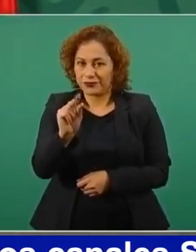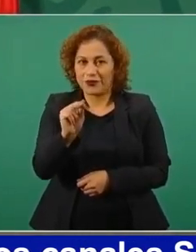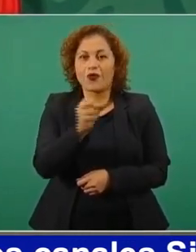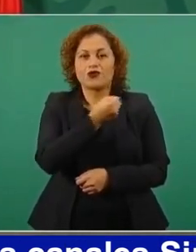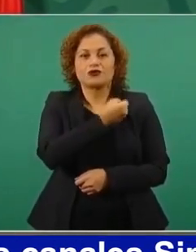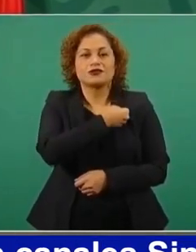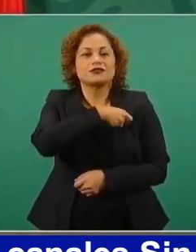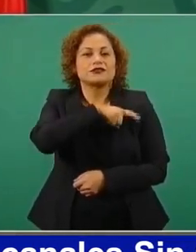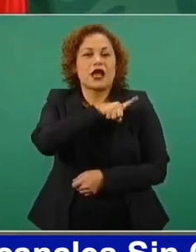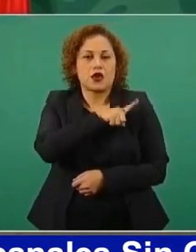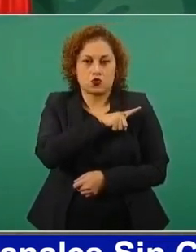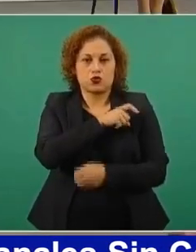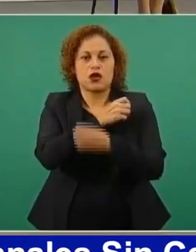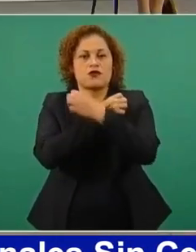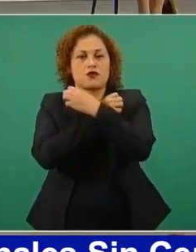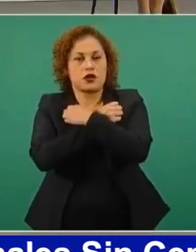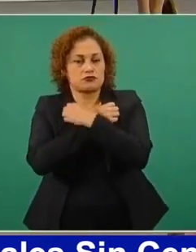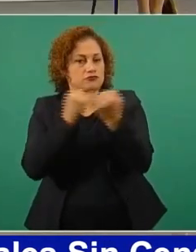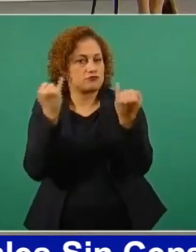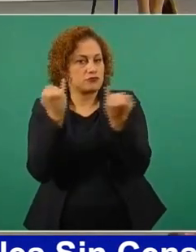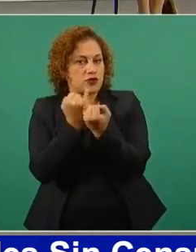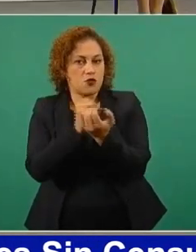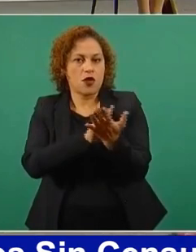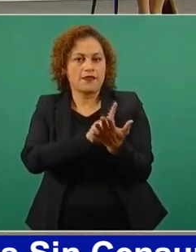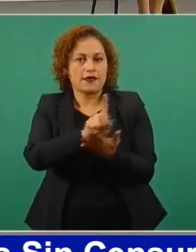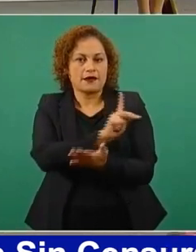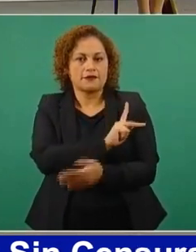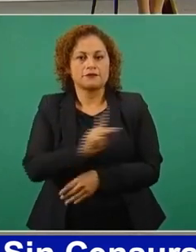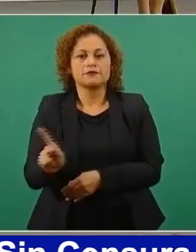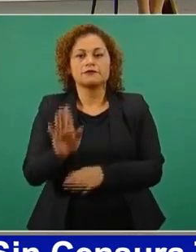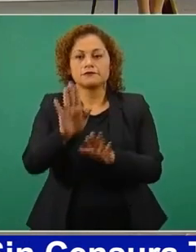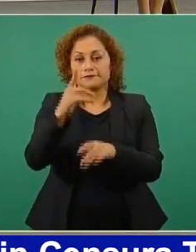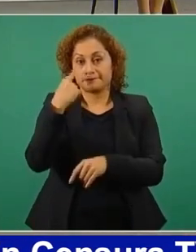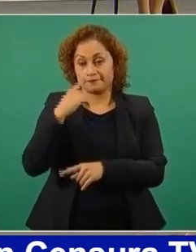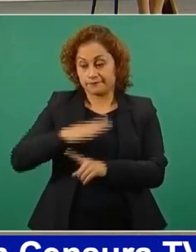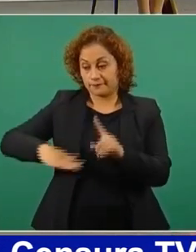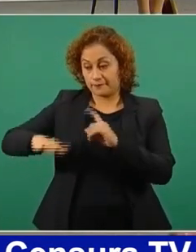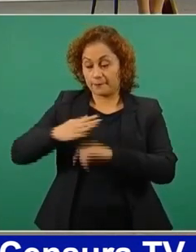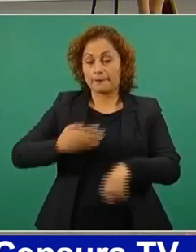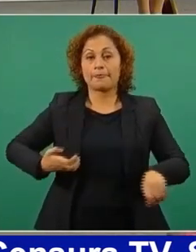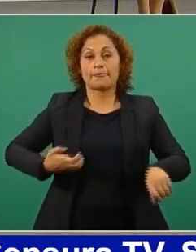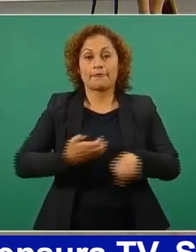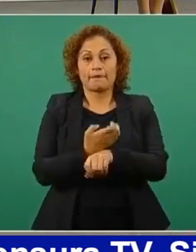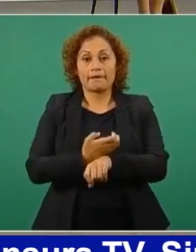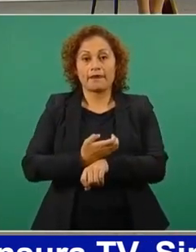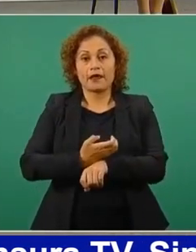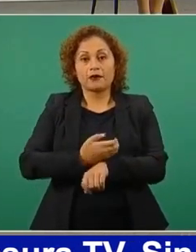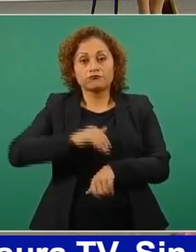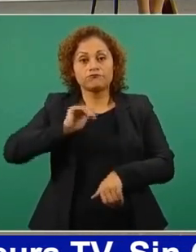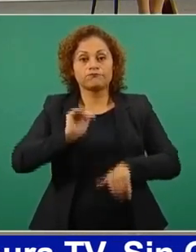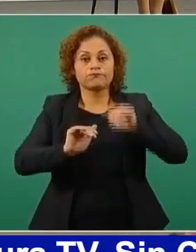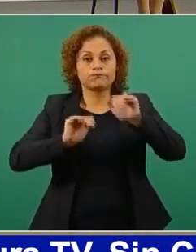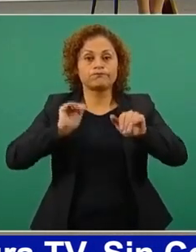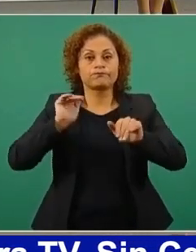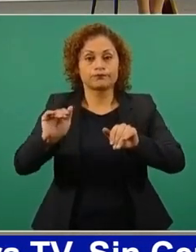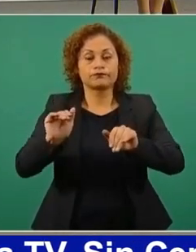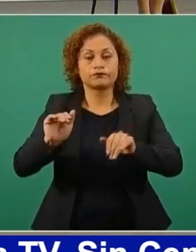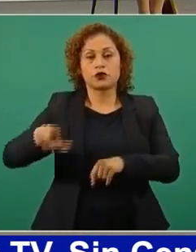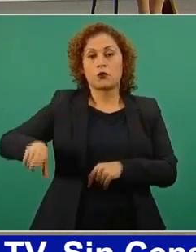como la educación. De hecho, estas protestas que se han llevado a cabo en el estado han sido del sector público, presidente, no del